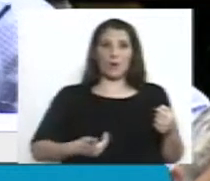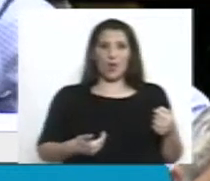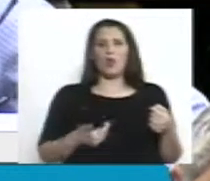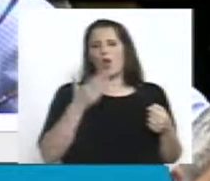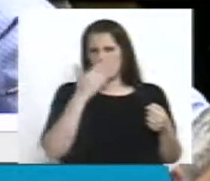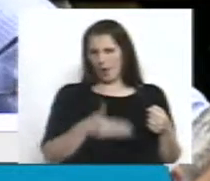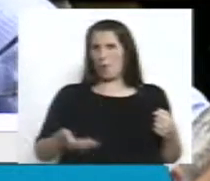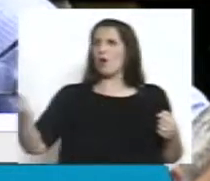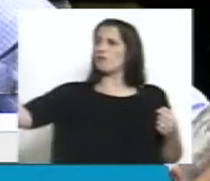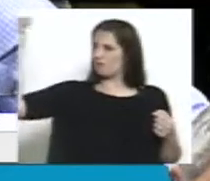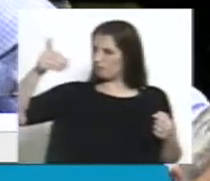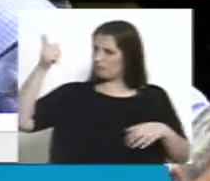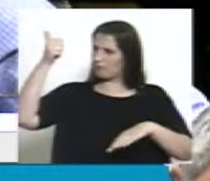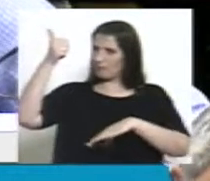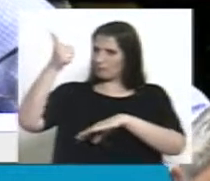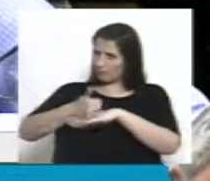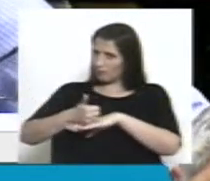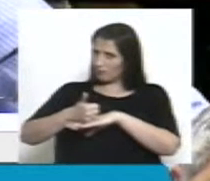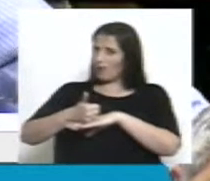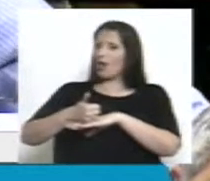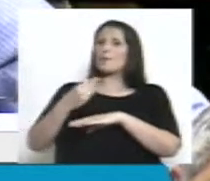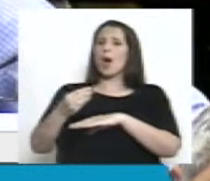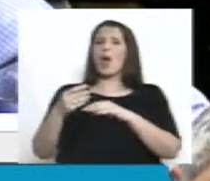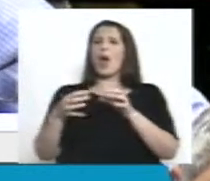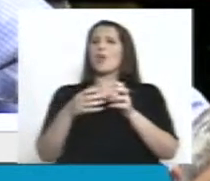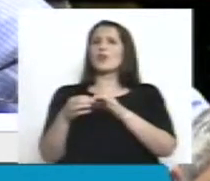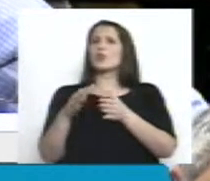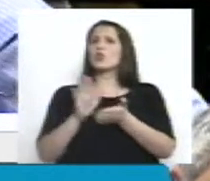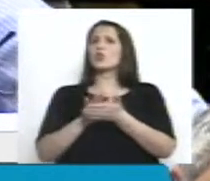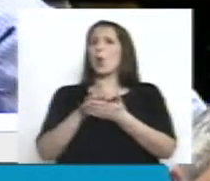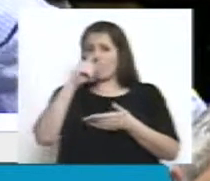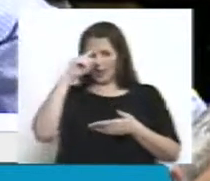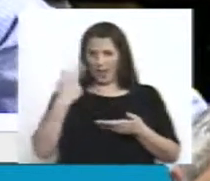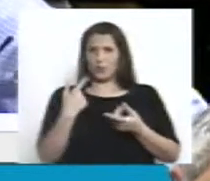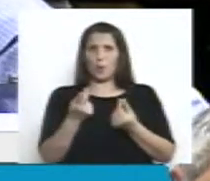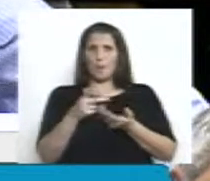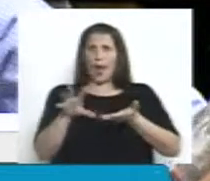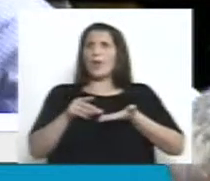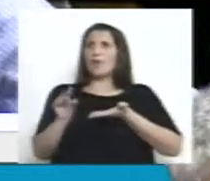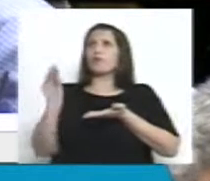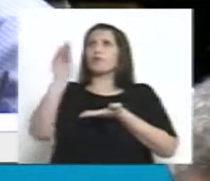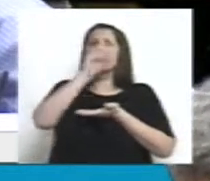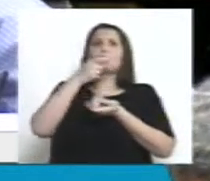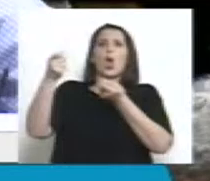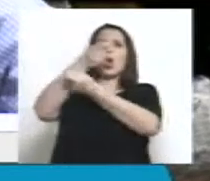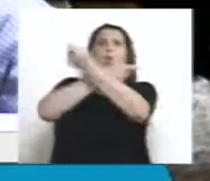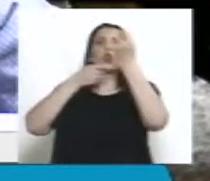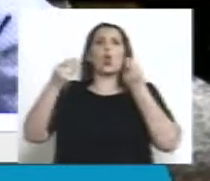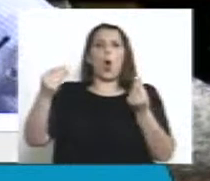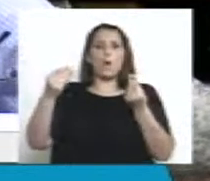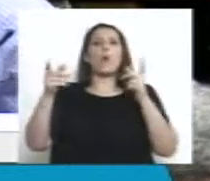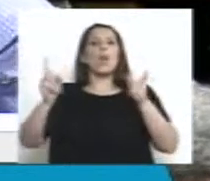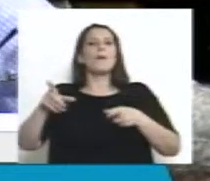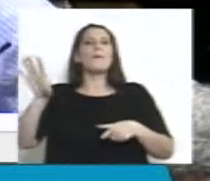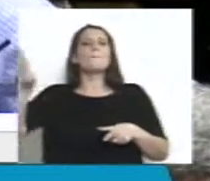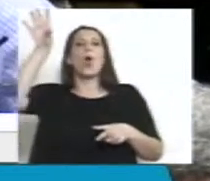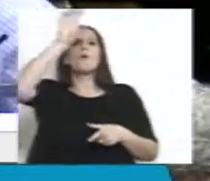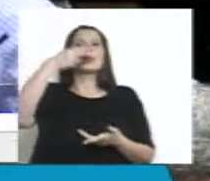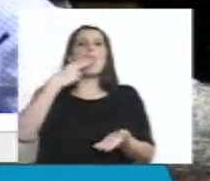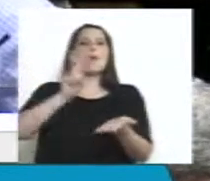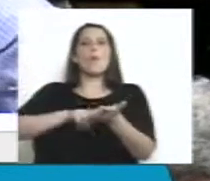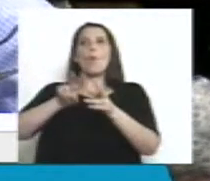acá, para que se puedan discutir no solamente la distribución de fondos nacionales, sino los impuestos provinciales. Y los impuestos provinciales